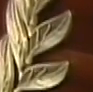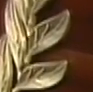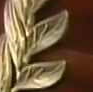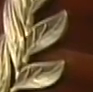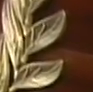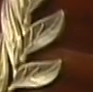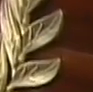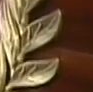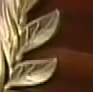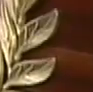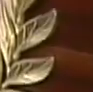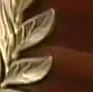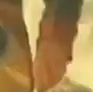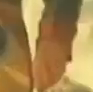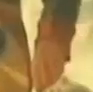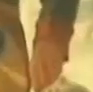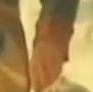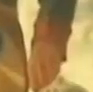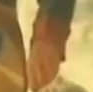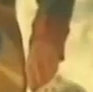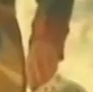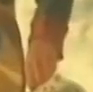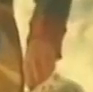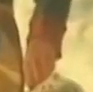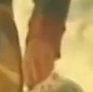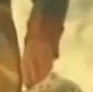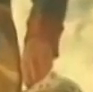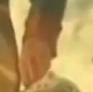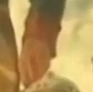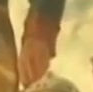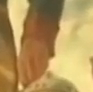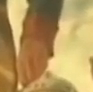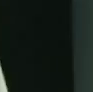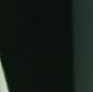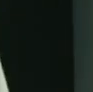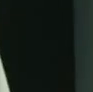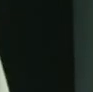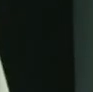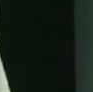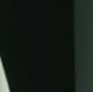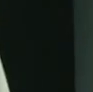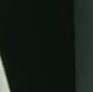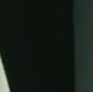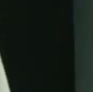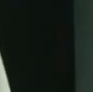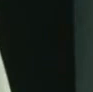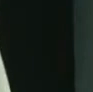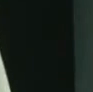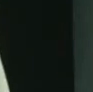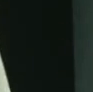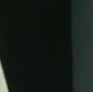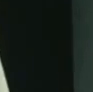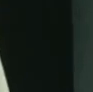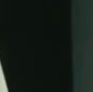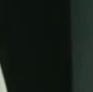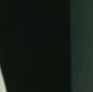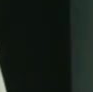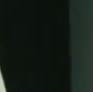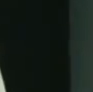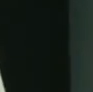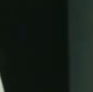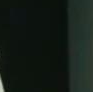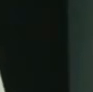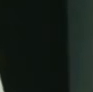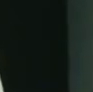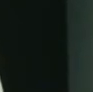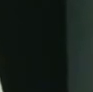Manuel Vázquez Aranguren, gobernador del estado Guárico. A esta hora se realiza la develación por parte del presidente Nicolás